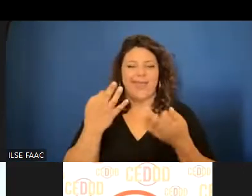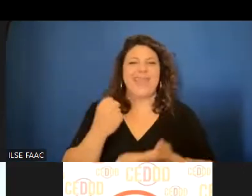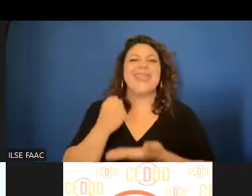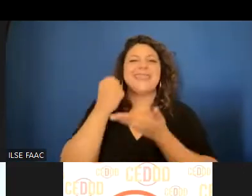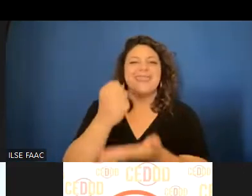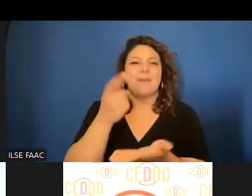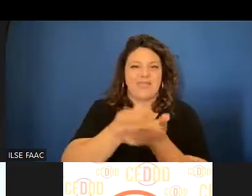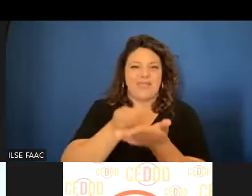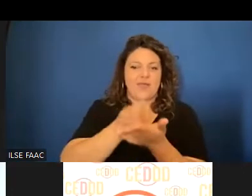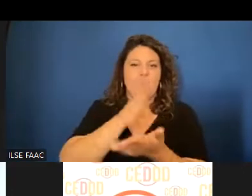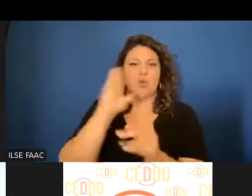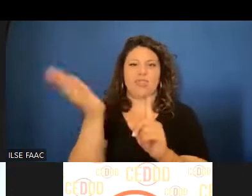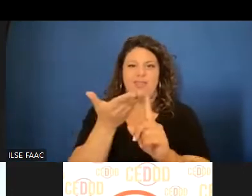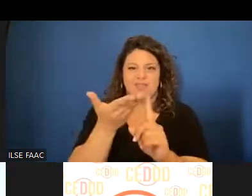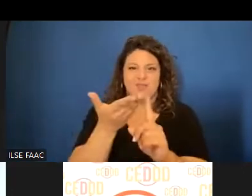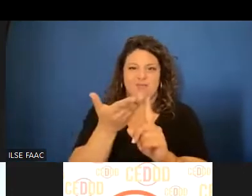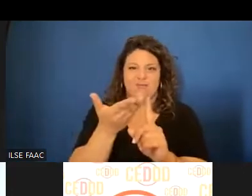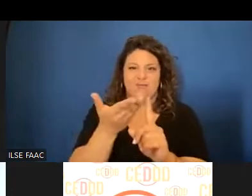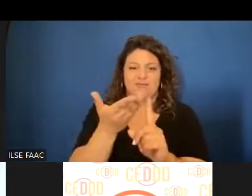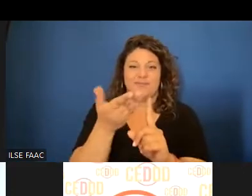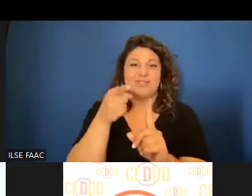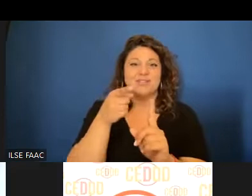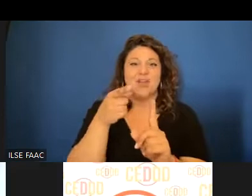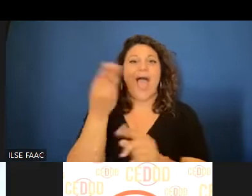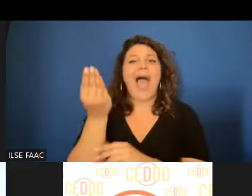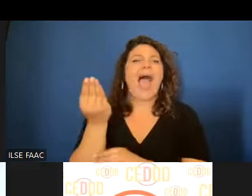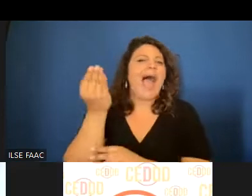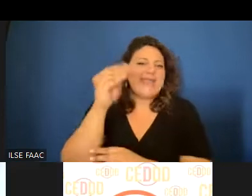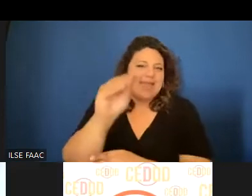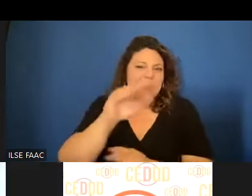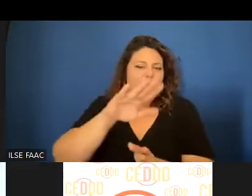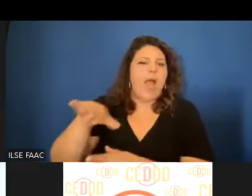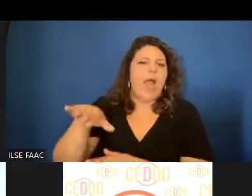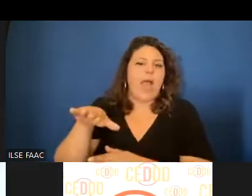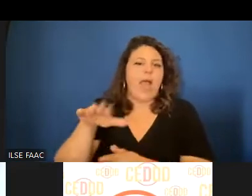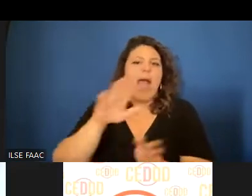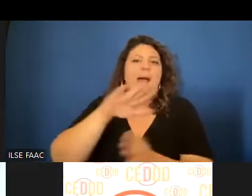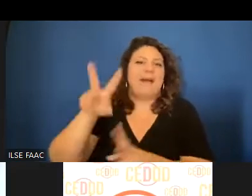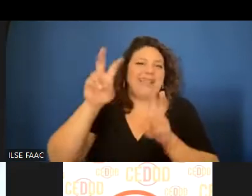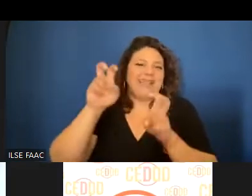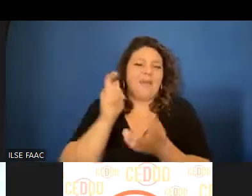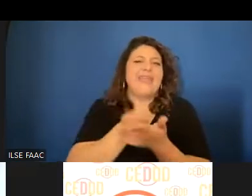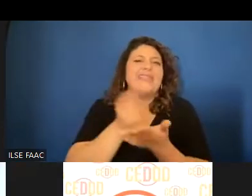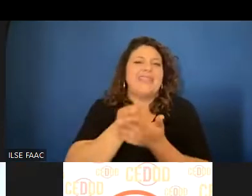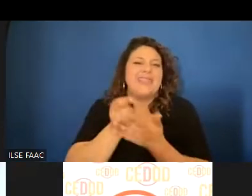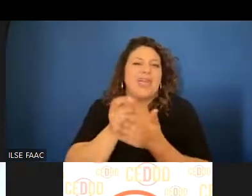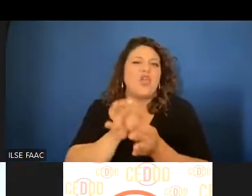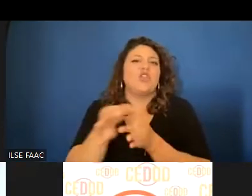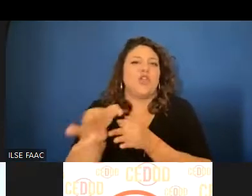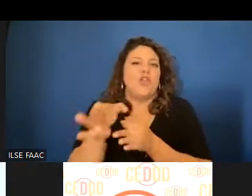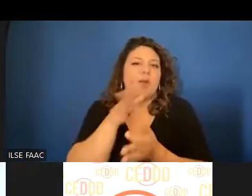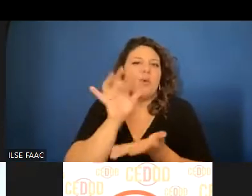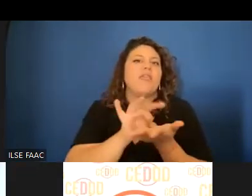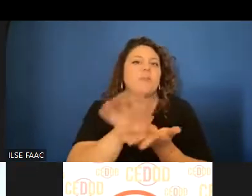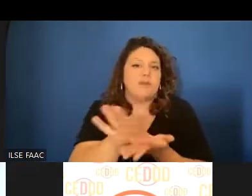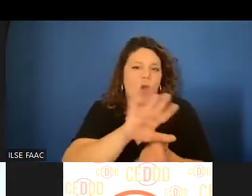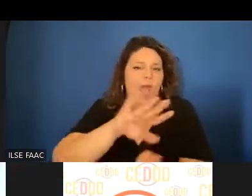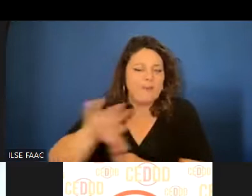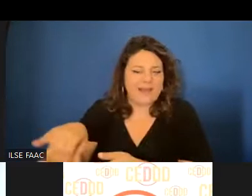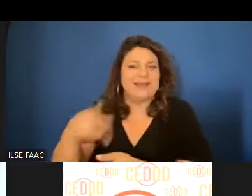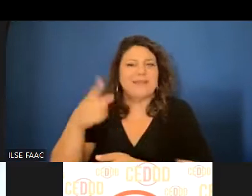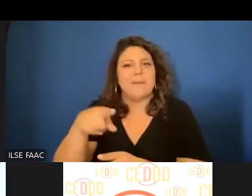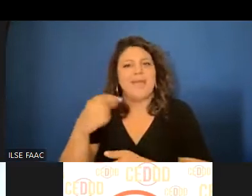¿vale? Porque esta ley habla de discriminación, también incluye a las personas que están en un proceso de